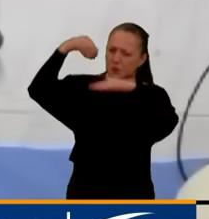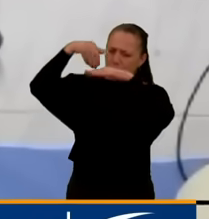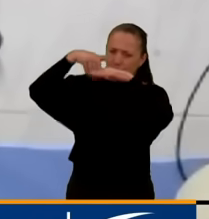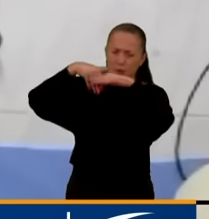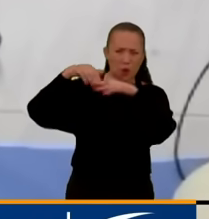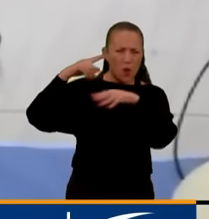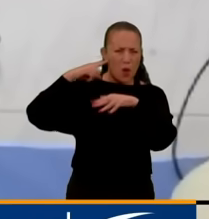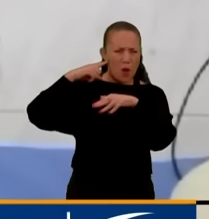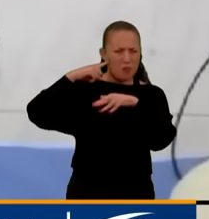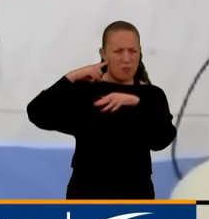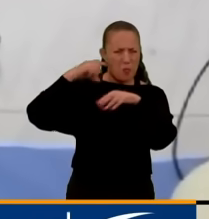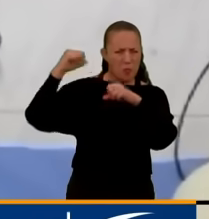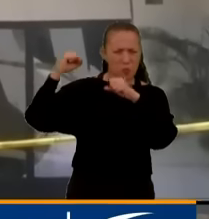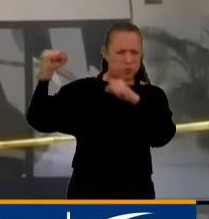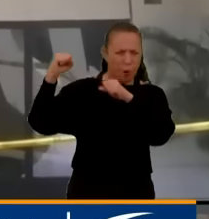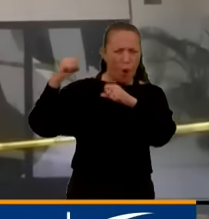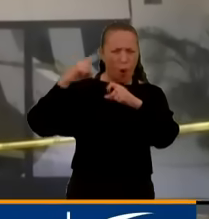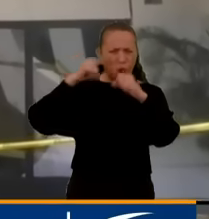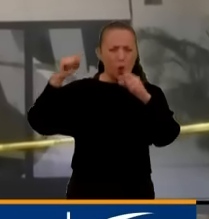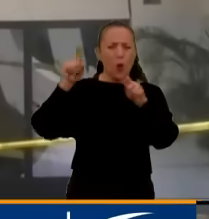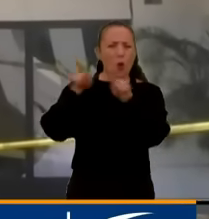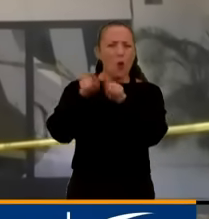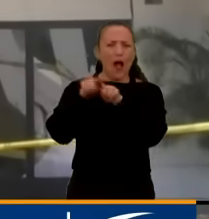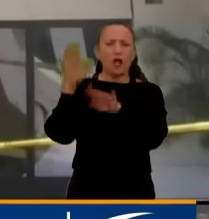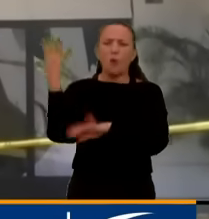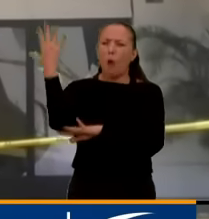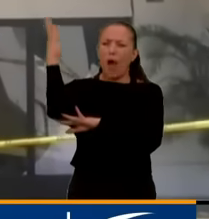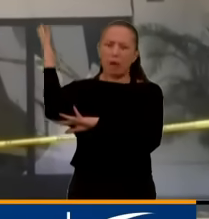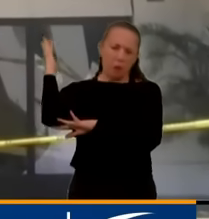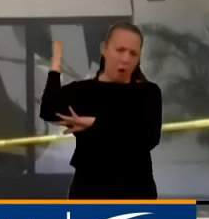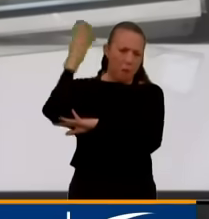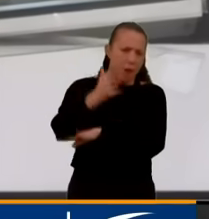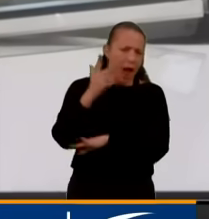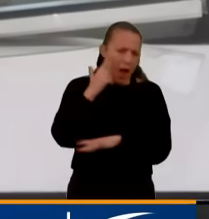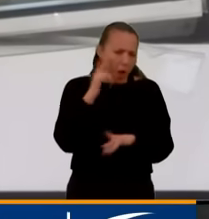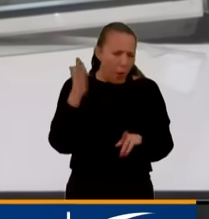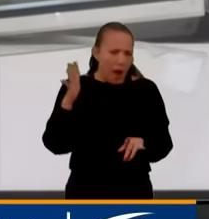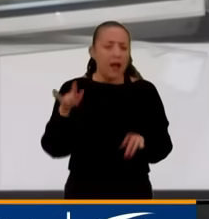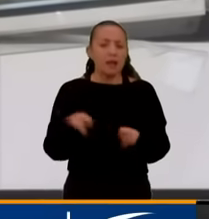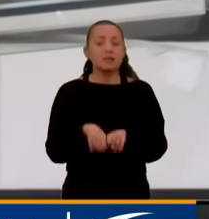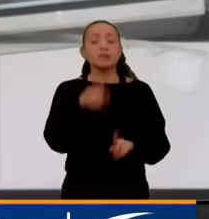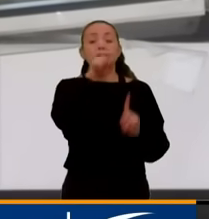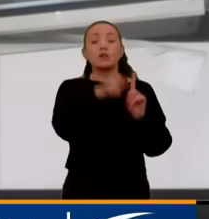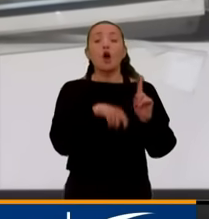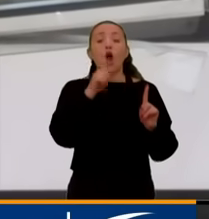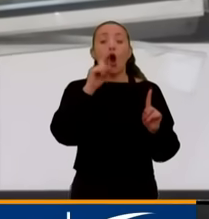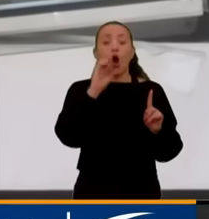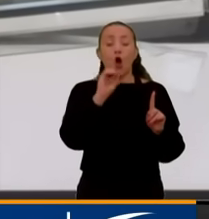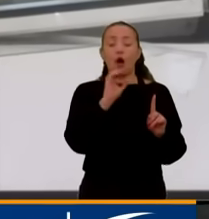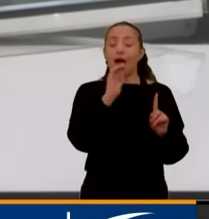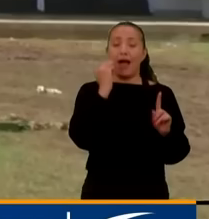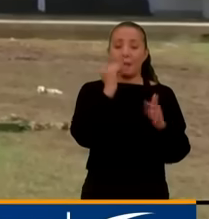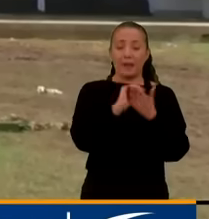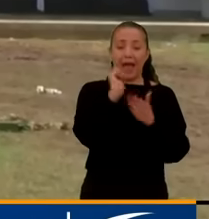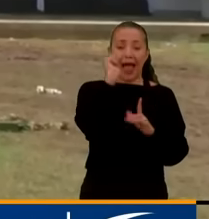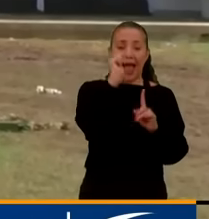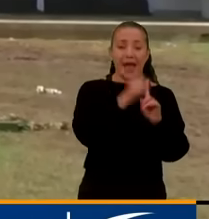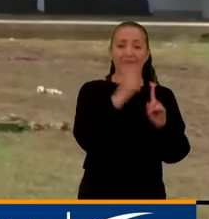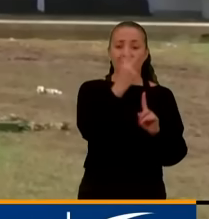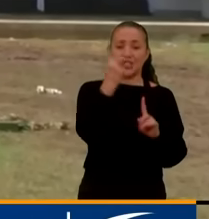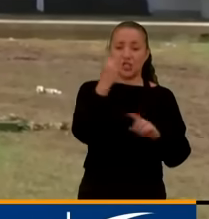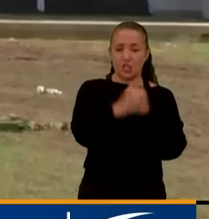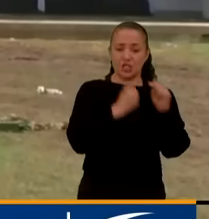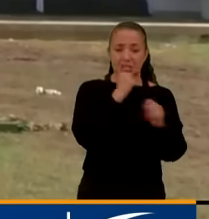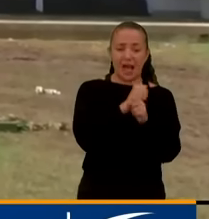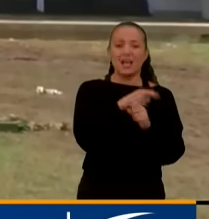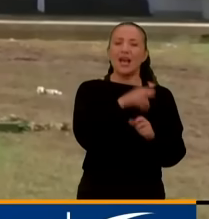como cuando un árbol se quiebra. Nailet María Guerra Ochoa, de 22 años, una de las damas de honor de la boda, fue una